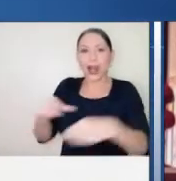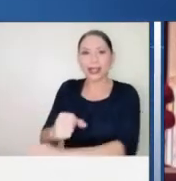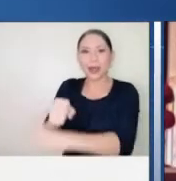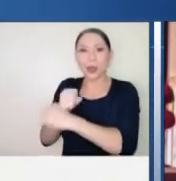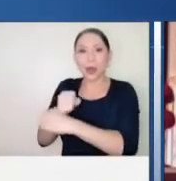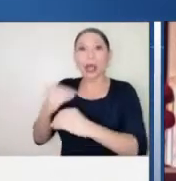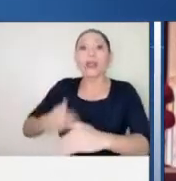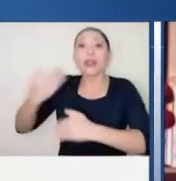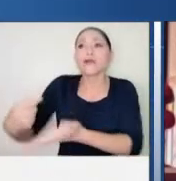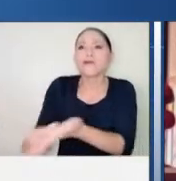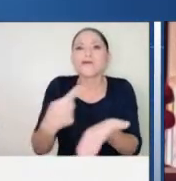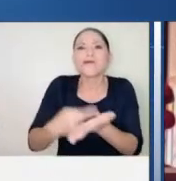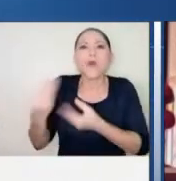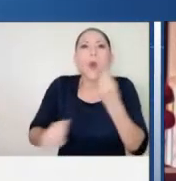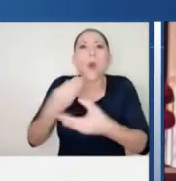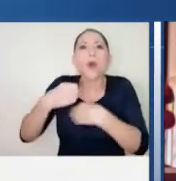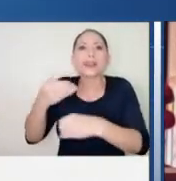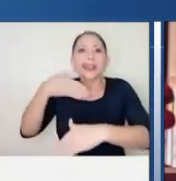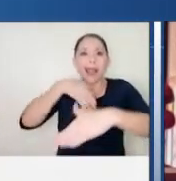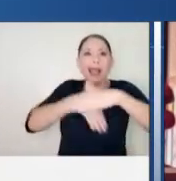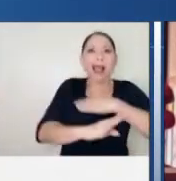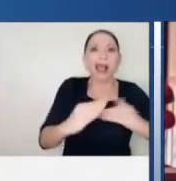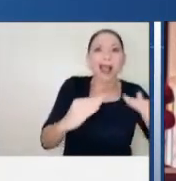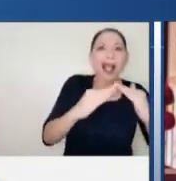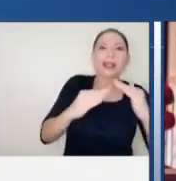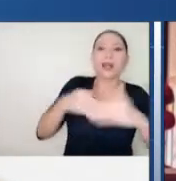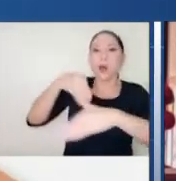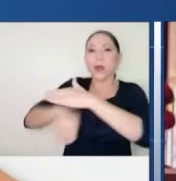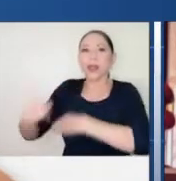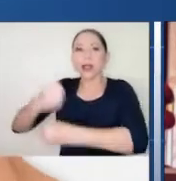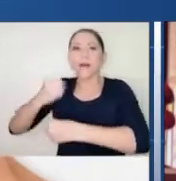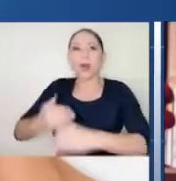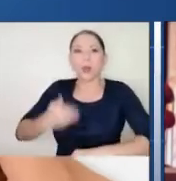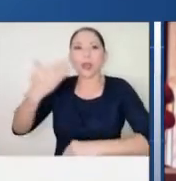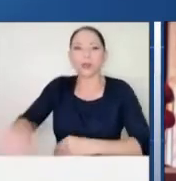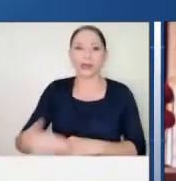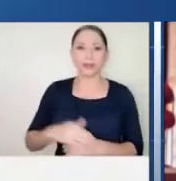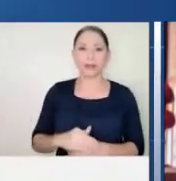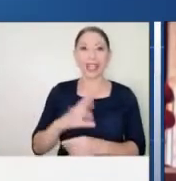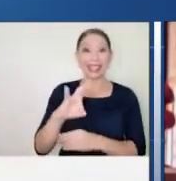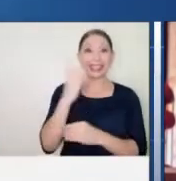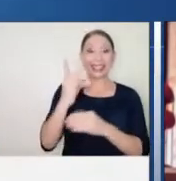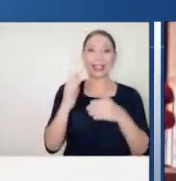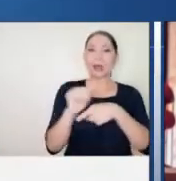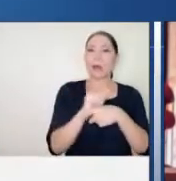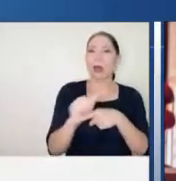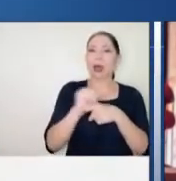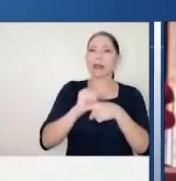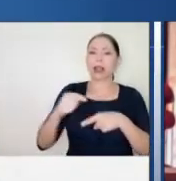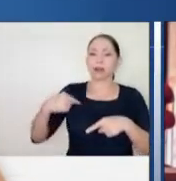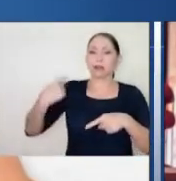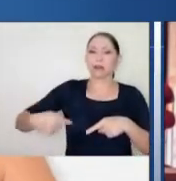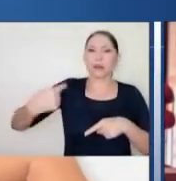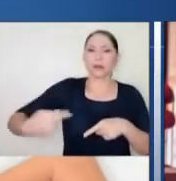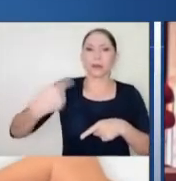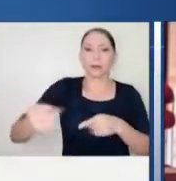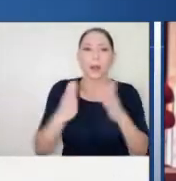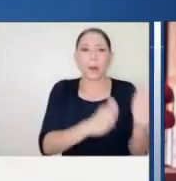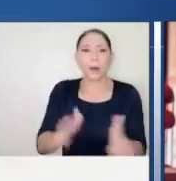Hoy, en el contexto de pandemia, muchas personas pasan gran parte del día en su casa, los estudiantes unos días